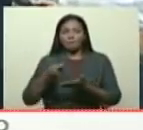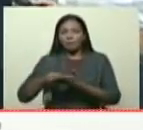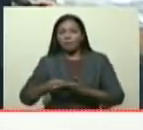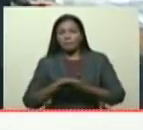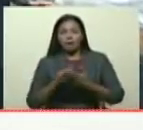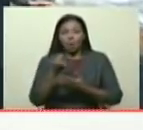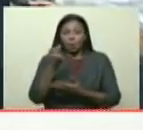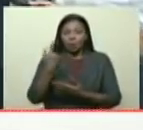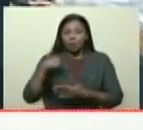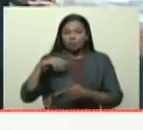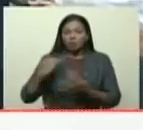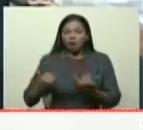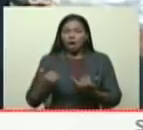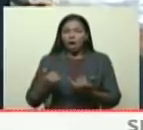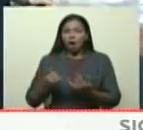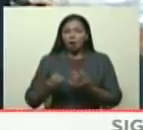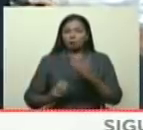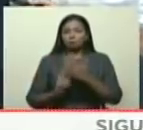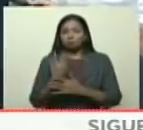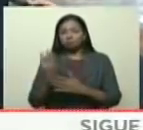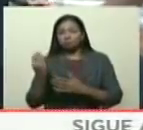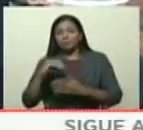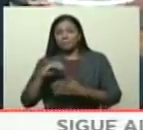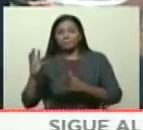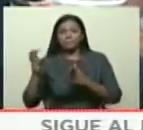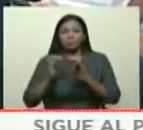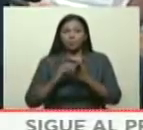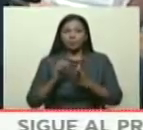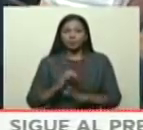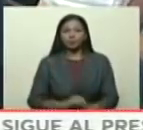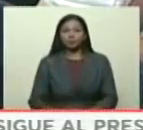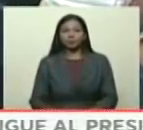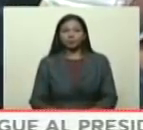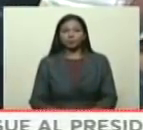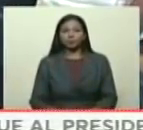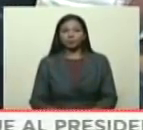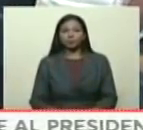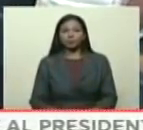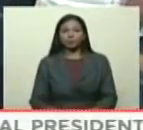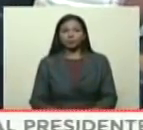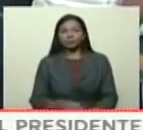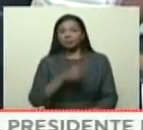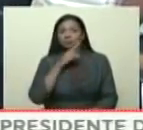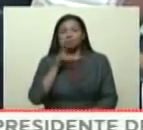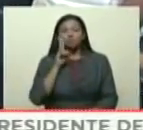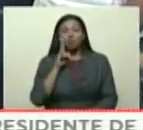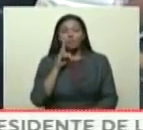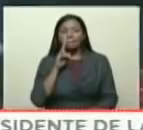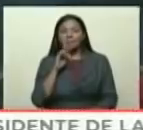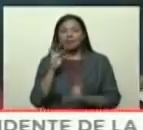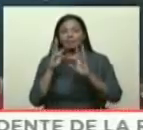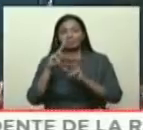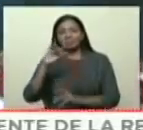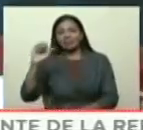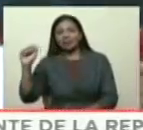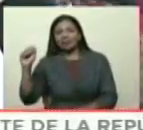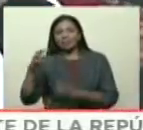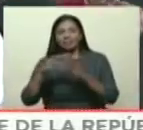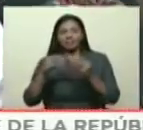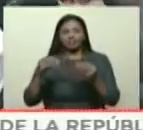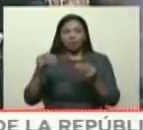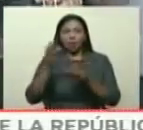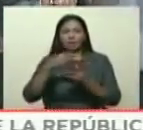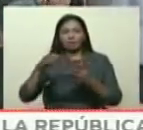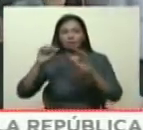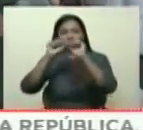que tenemos, multiplicarlo por mil. En el nombre de las letras, de la tinta y del